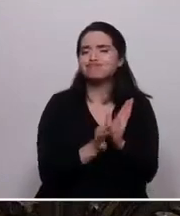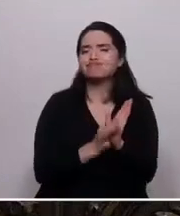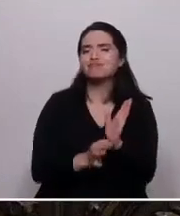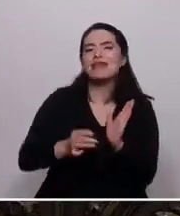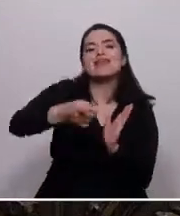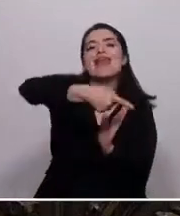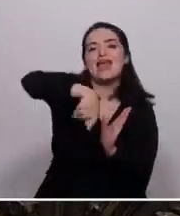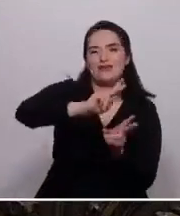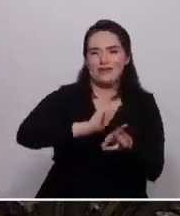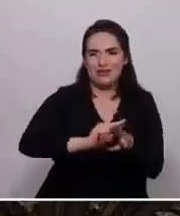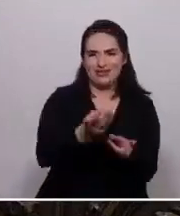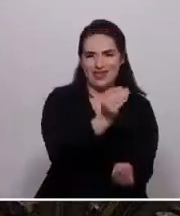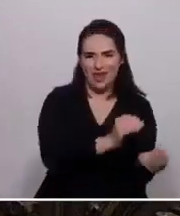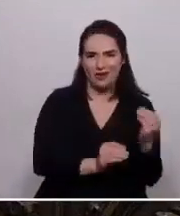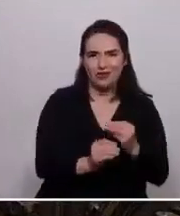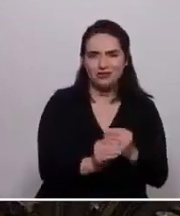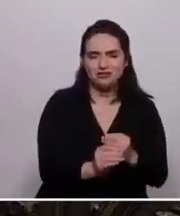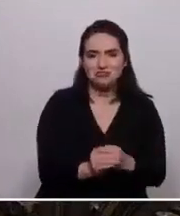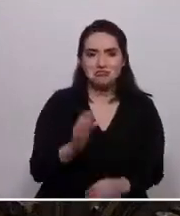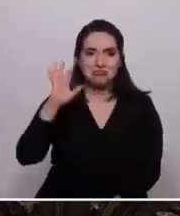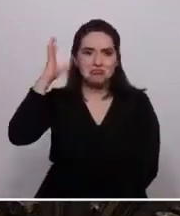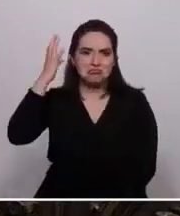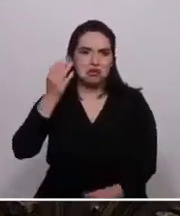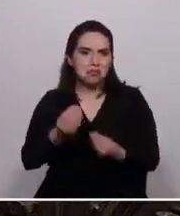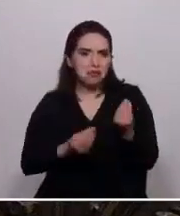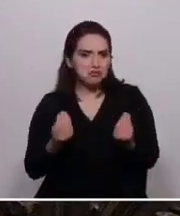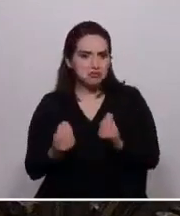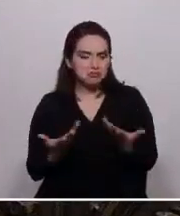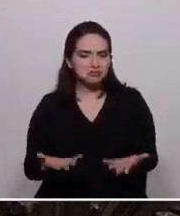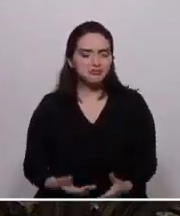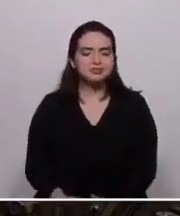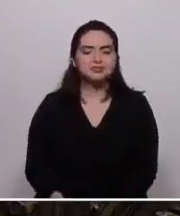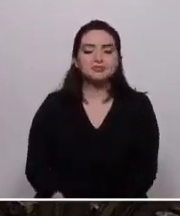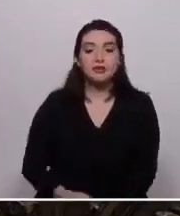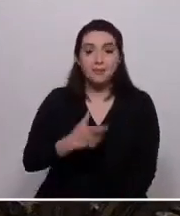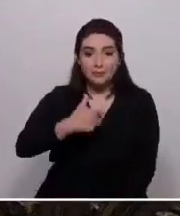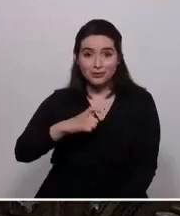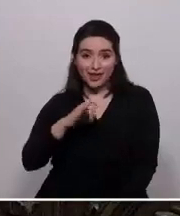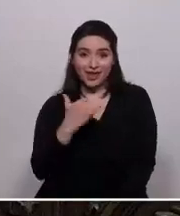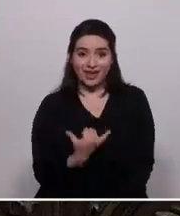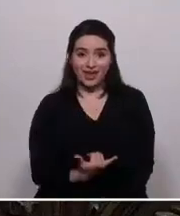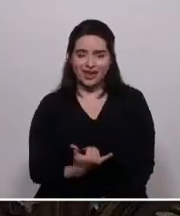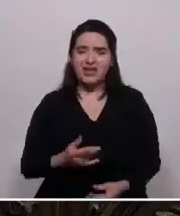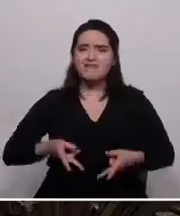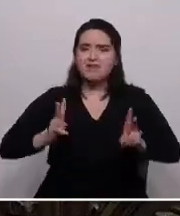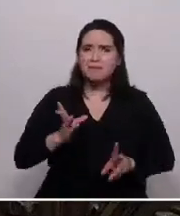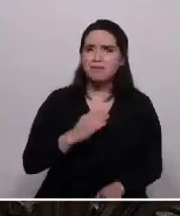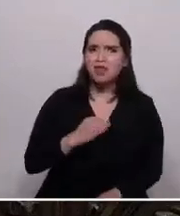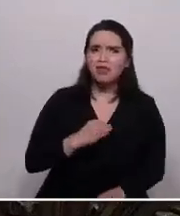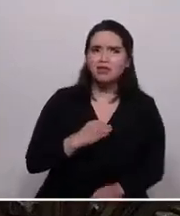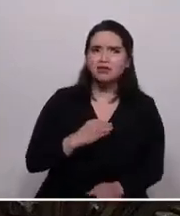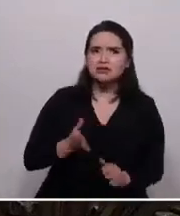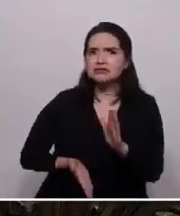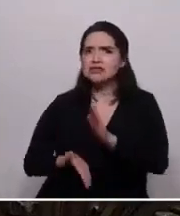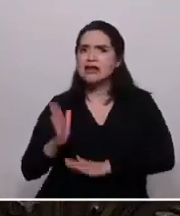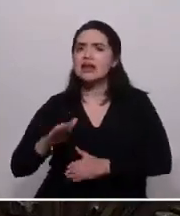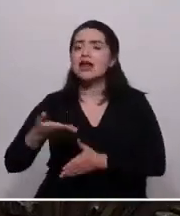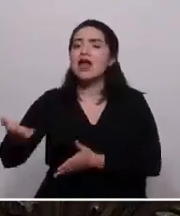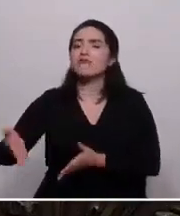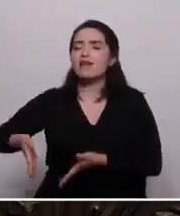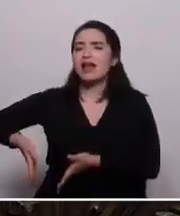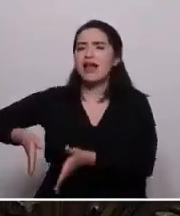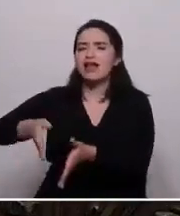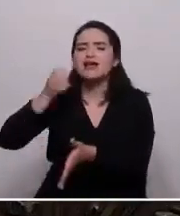ellos, sin que sepamos qué fue de ellas. Ser gay me ha permitido vivir el miedo de salir a la calle, de demostrar